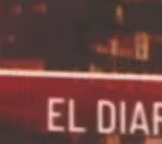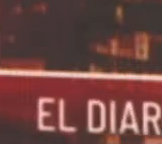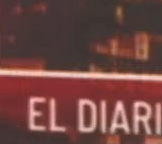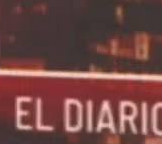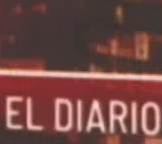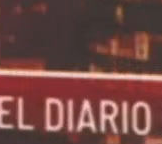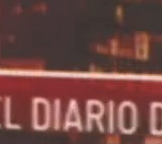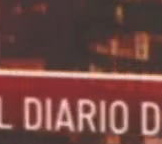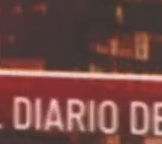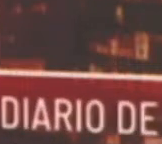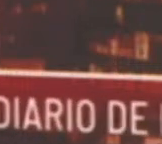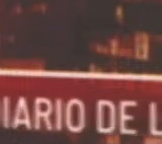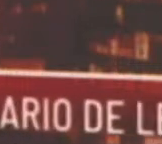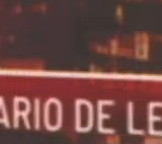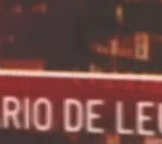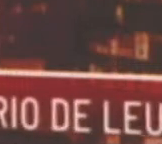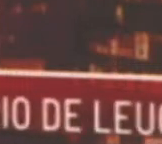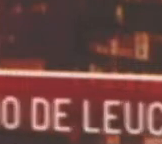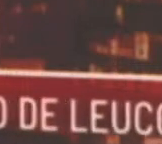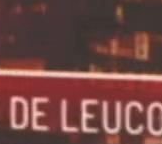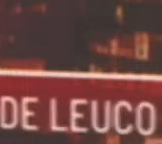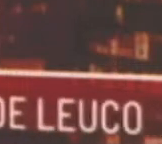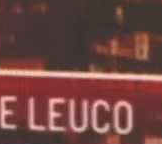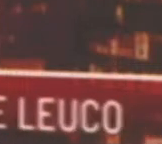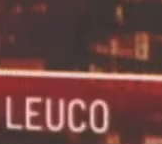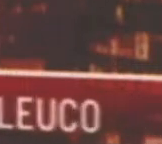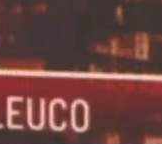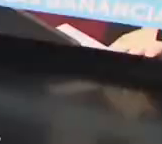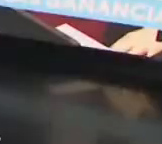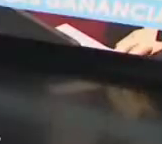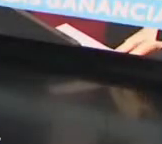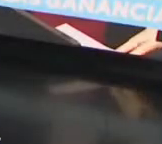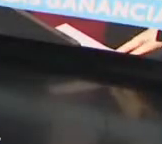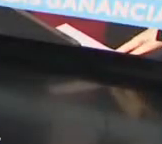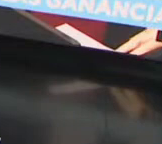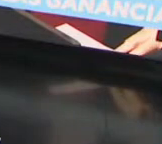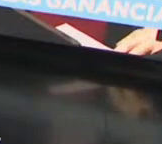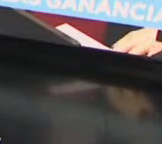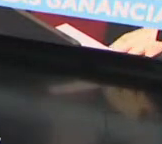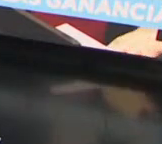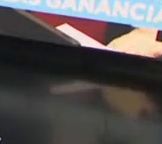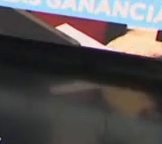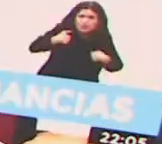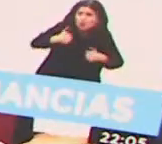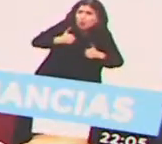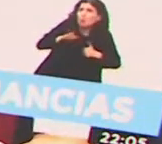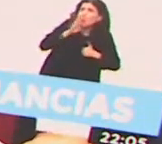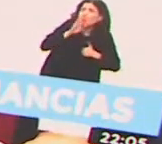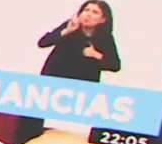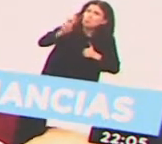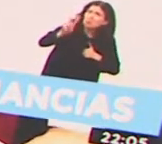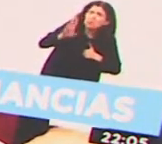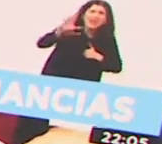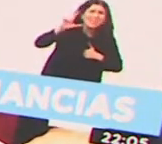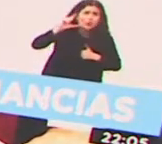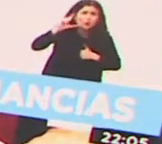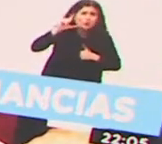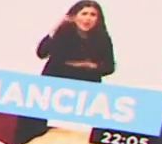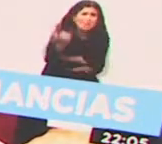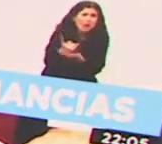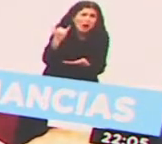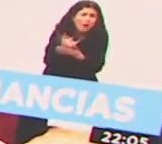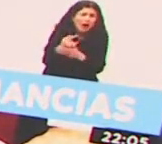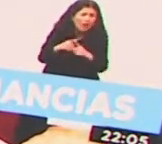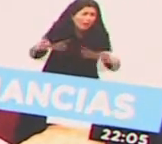detalles, va a explicar cómo fue todo este proceso Débora Plager. Buenas noches, Débora. Buenas noches, Alfredo. Un día de una